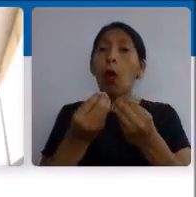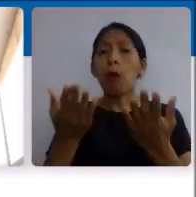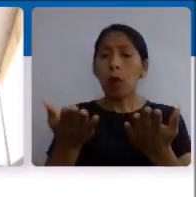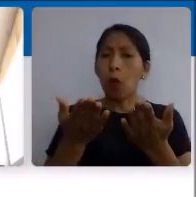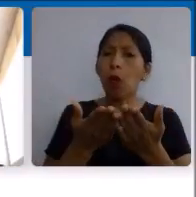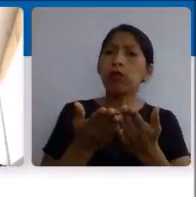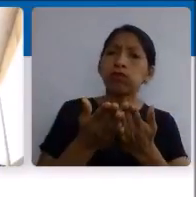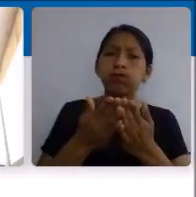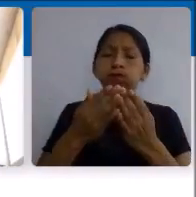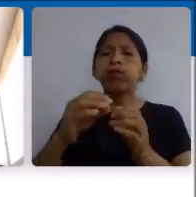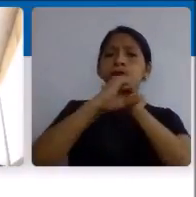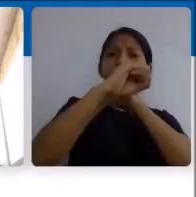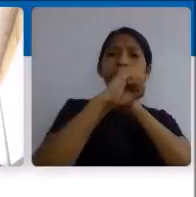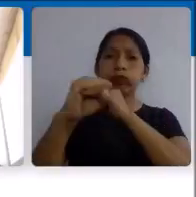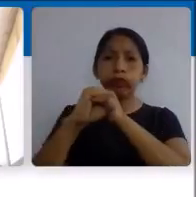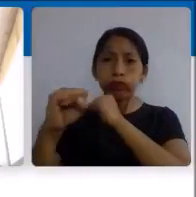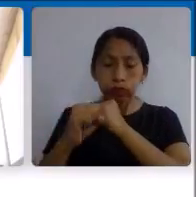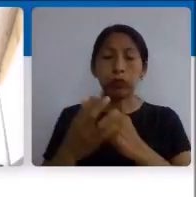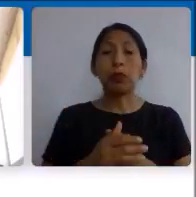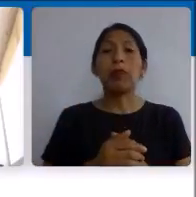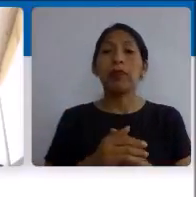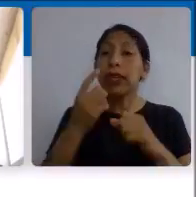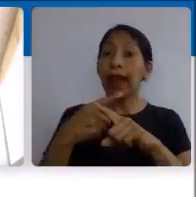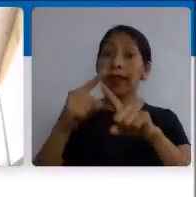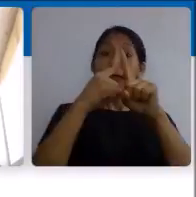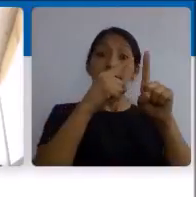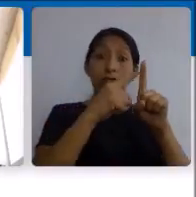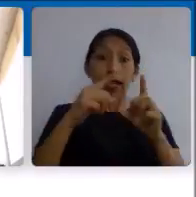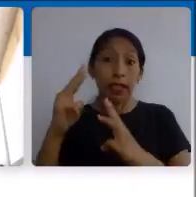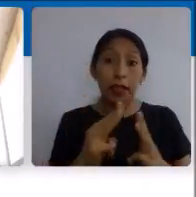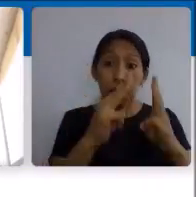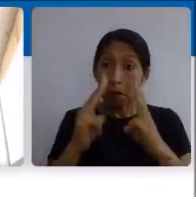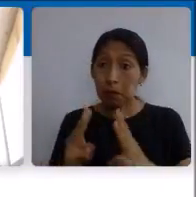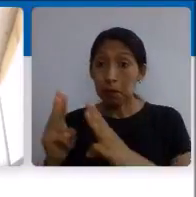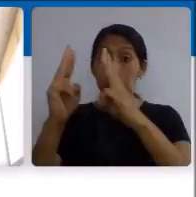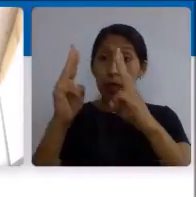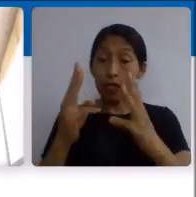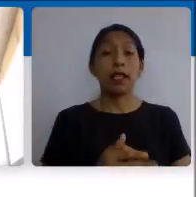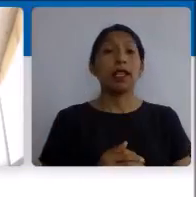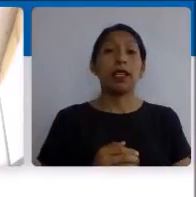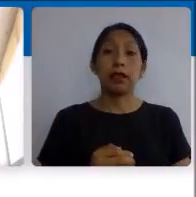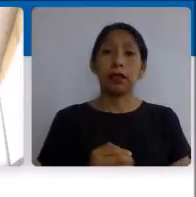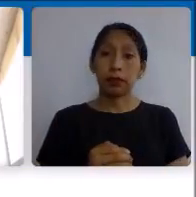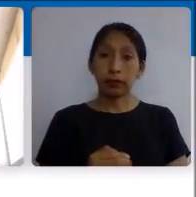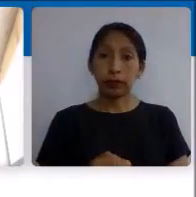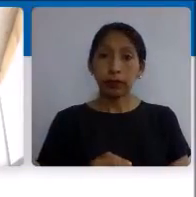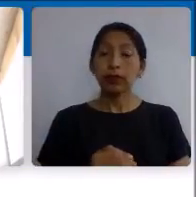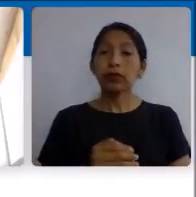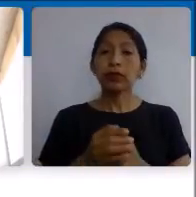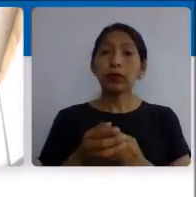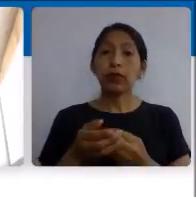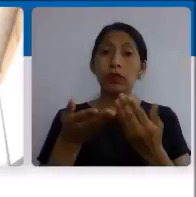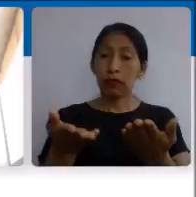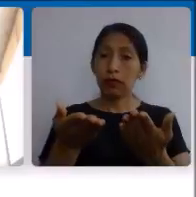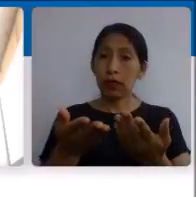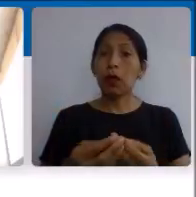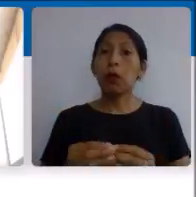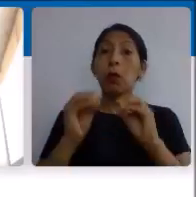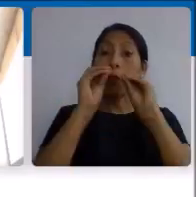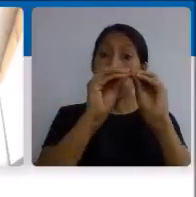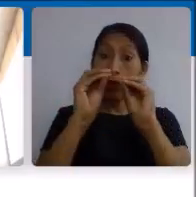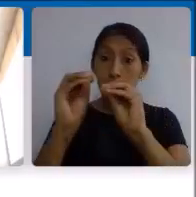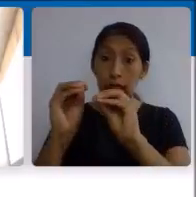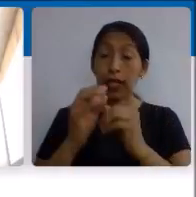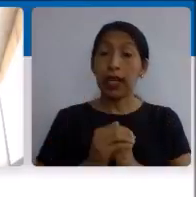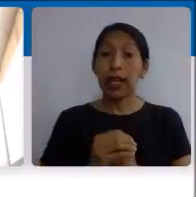¿no? Hay diferentes espacios donde tú puedas promocionar esto, como por ejemplo colocar paquetes en las OTAs,